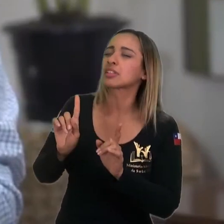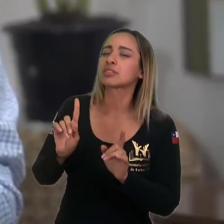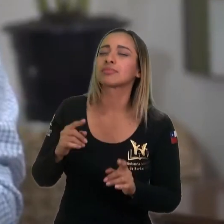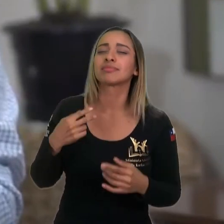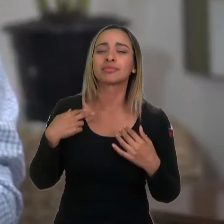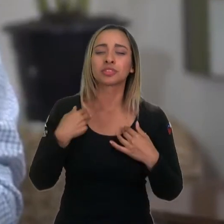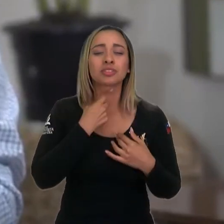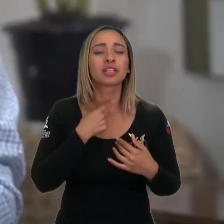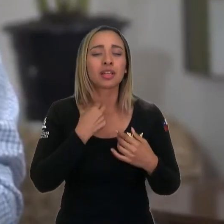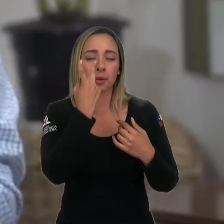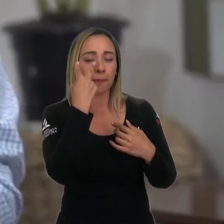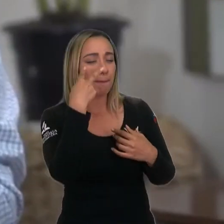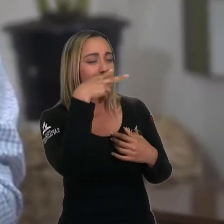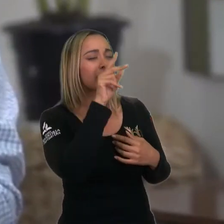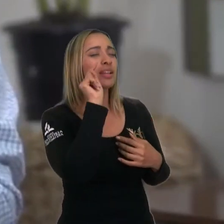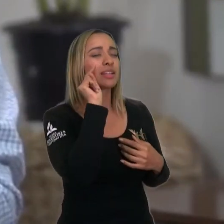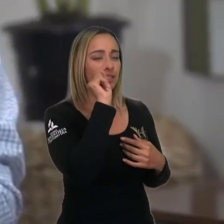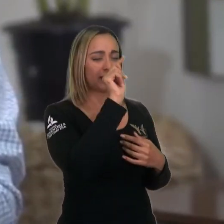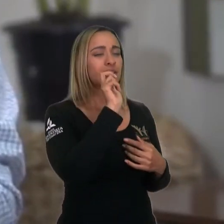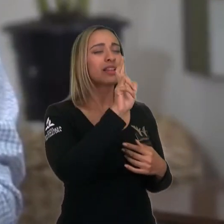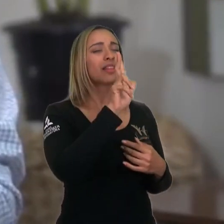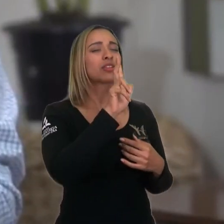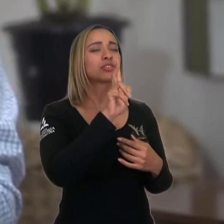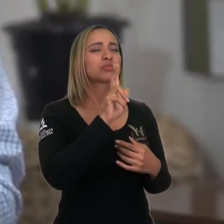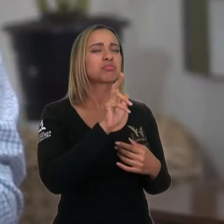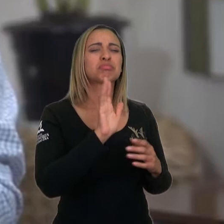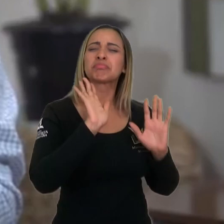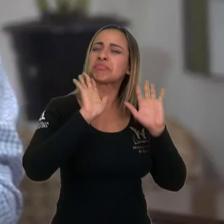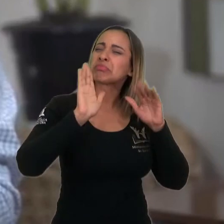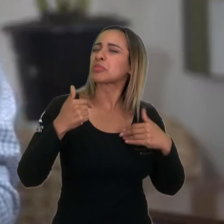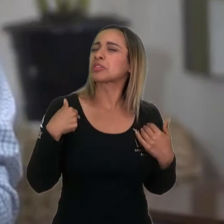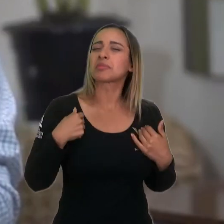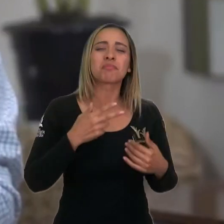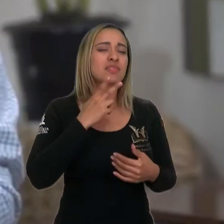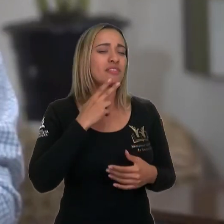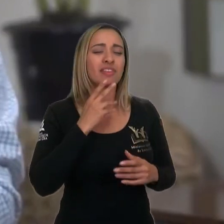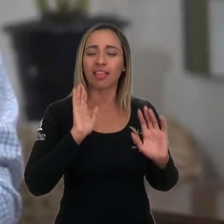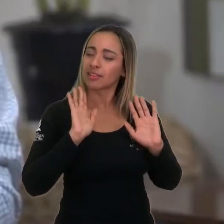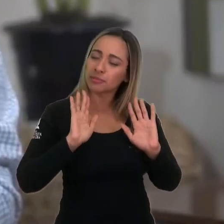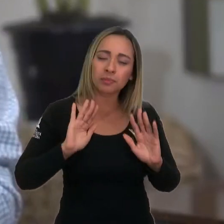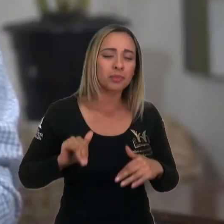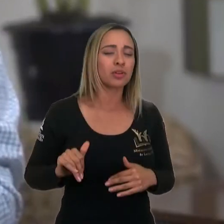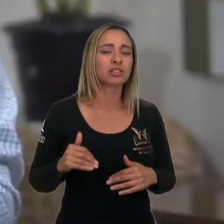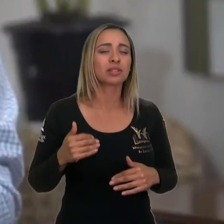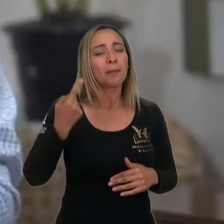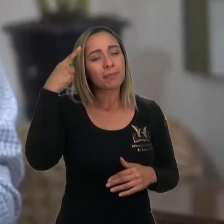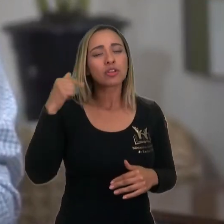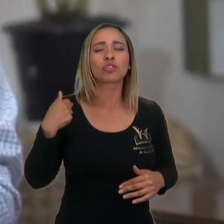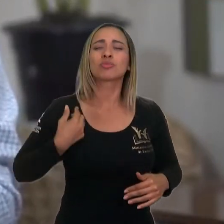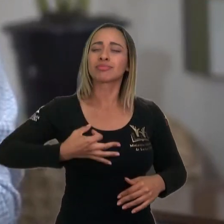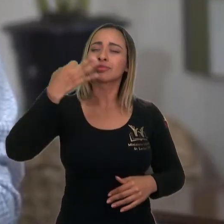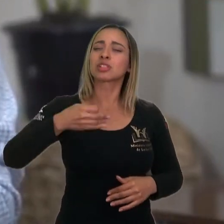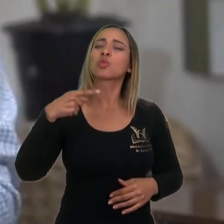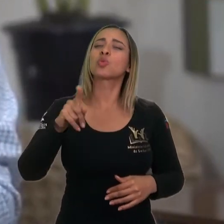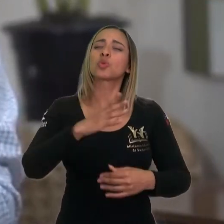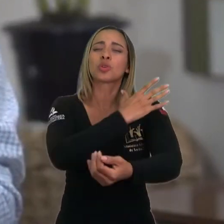mi Dios. Y pase lo que pase conmigo. Yo sé que estoy seguro en tus brazos. Yo sé que tú